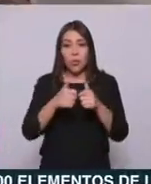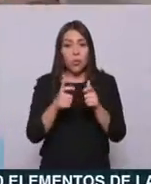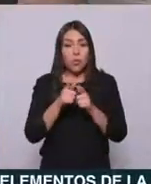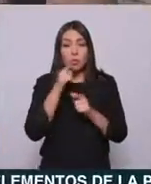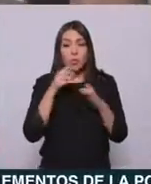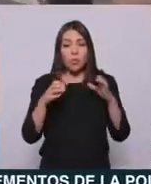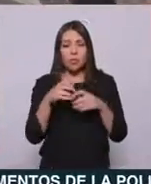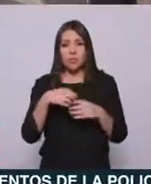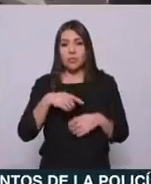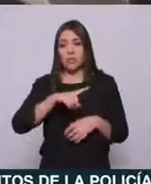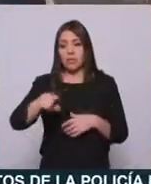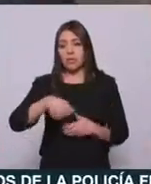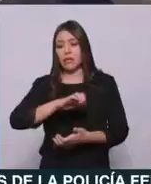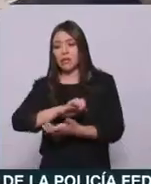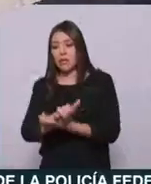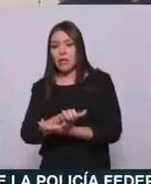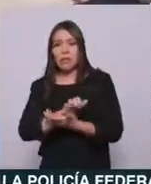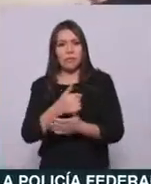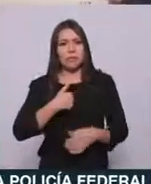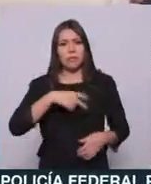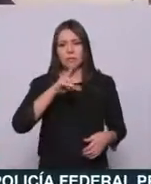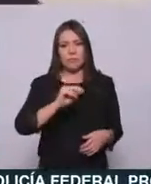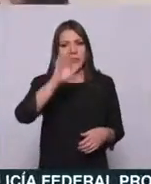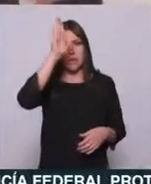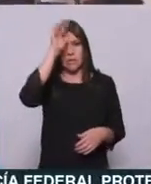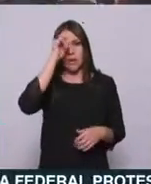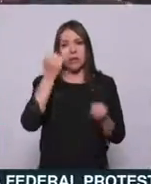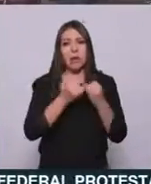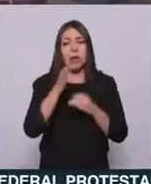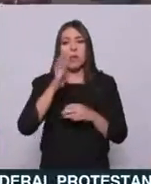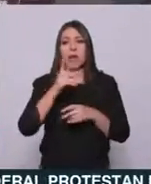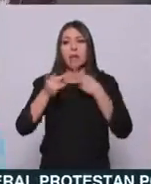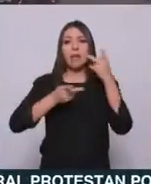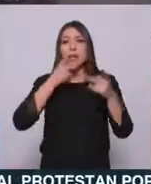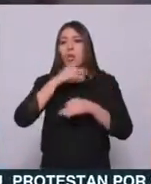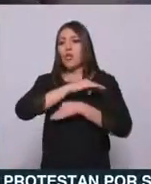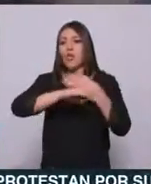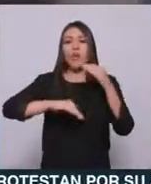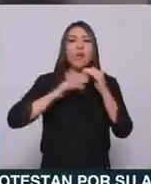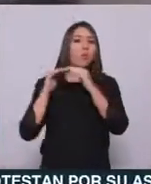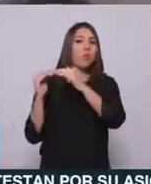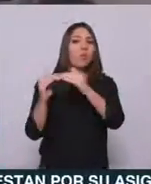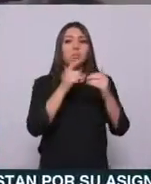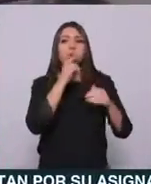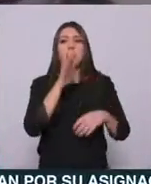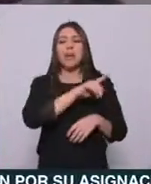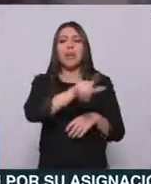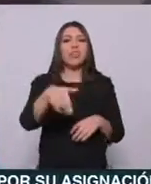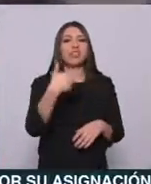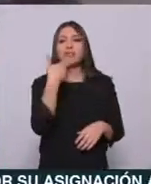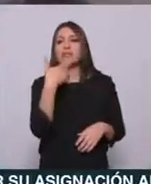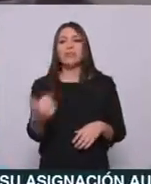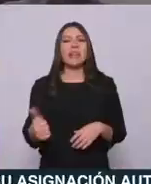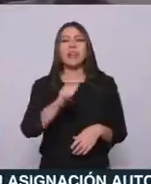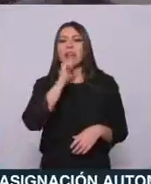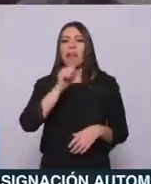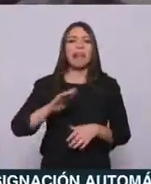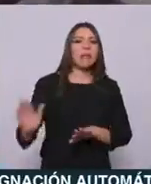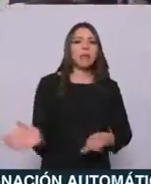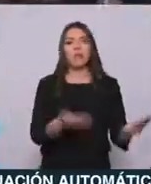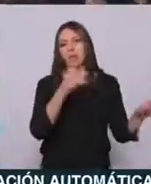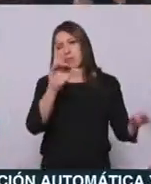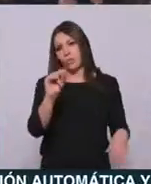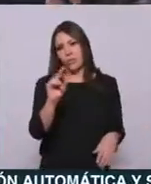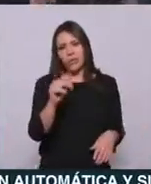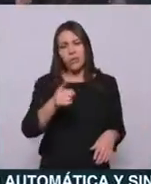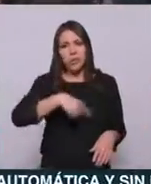discriminando y que se esté denostando como si en general todos pues no sirvieran para nada. No, yo creo que es gente que ha apoyado mucho a